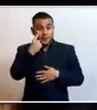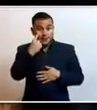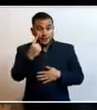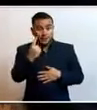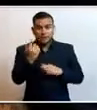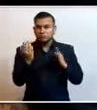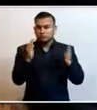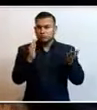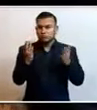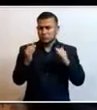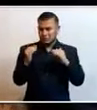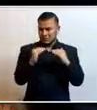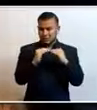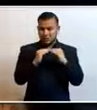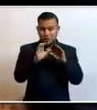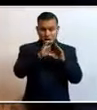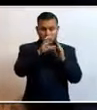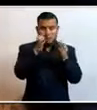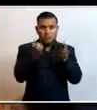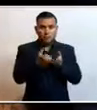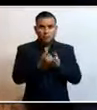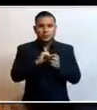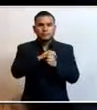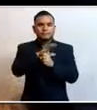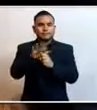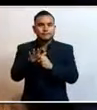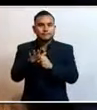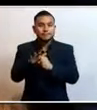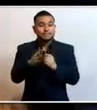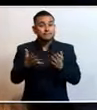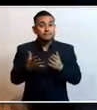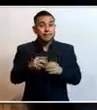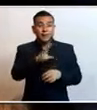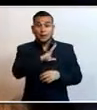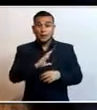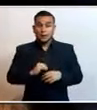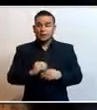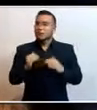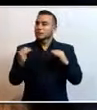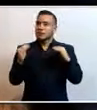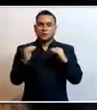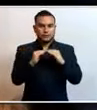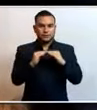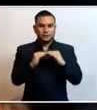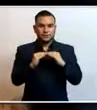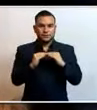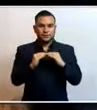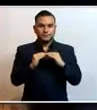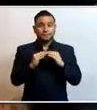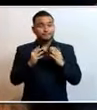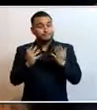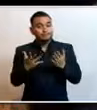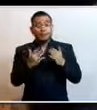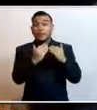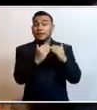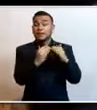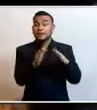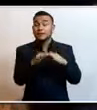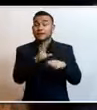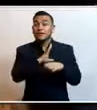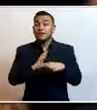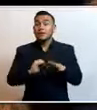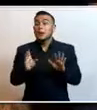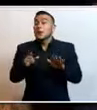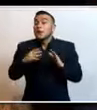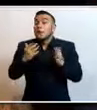en casi todos los países del mundo. Y El Salvador no es la excepción. Pero la diferencia